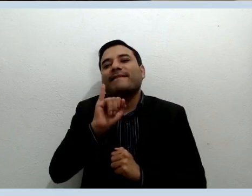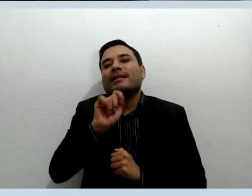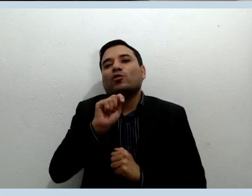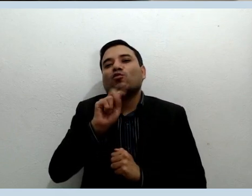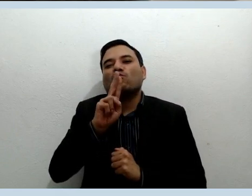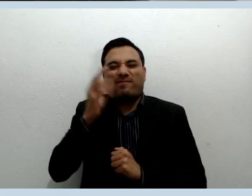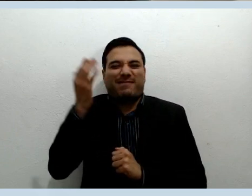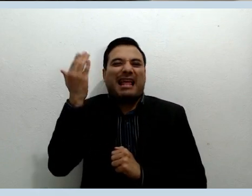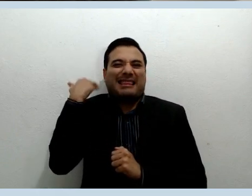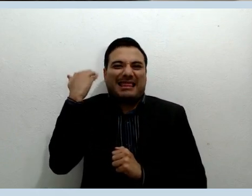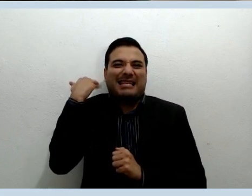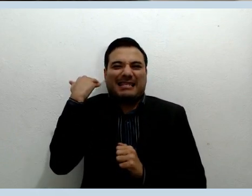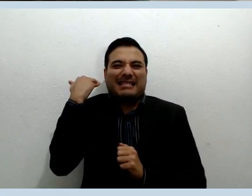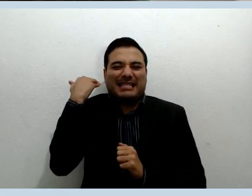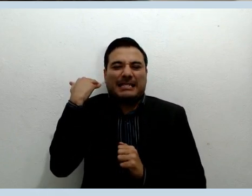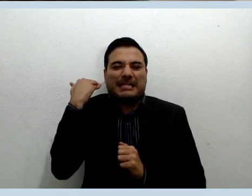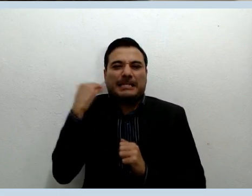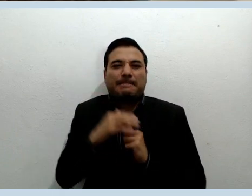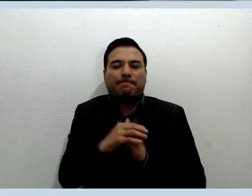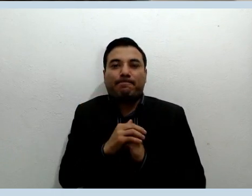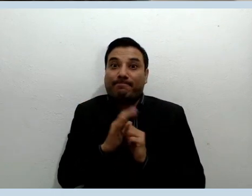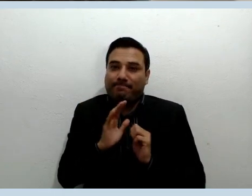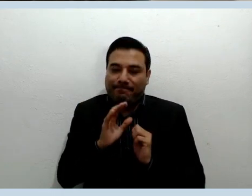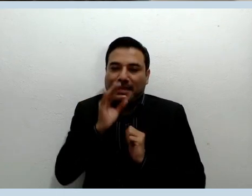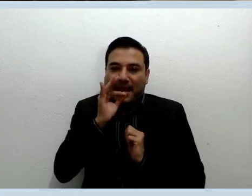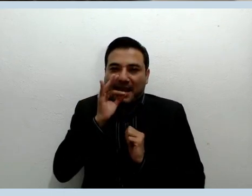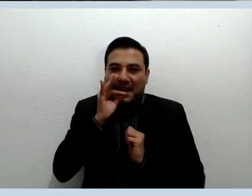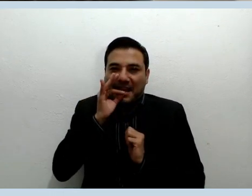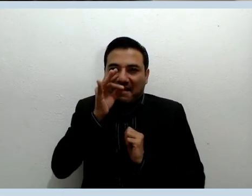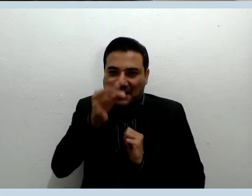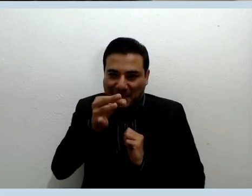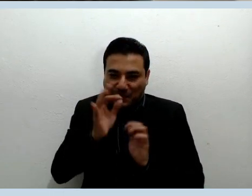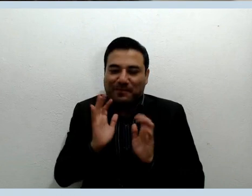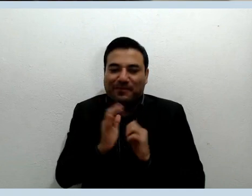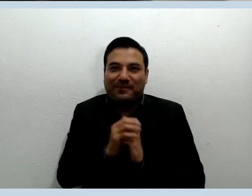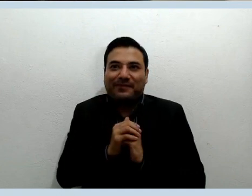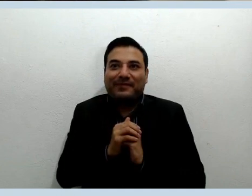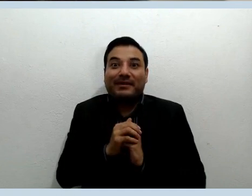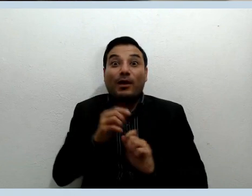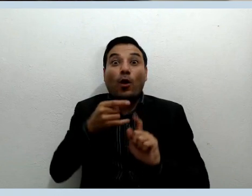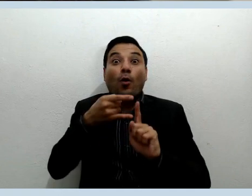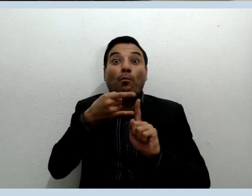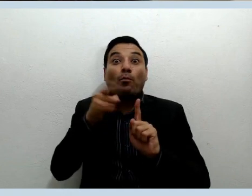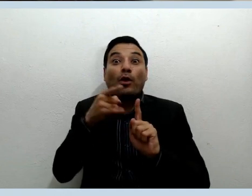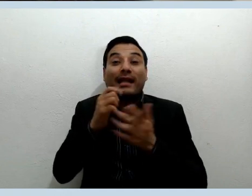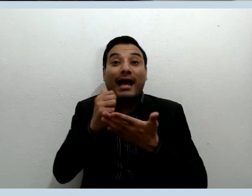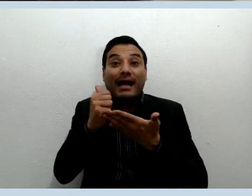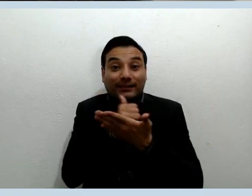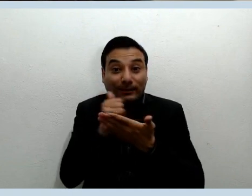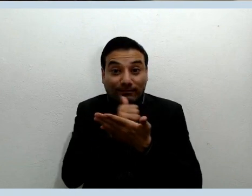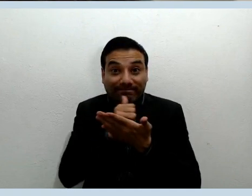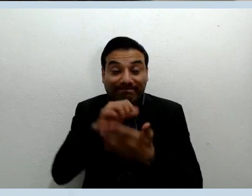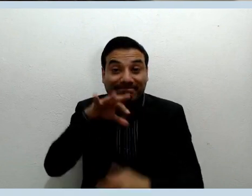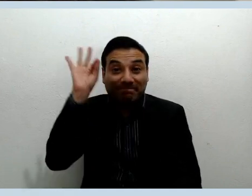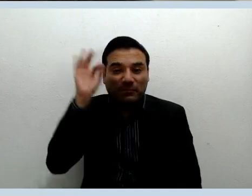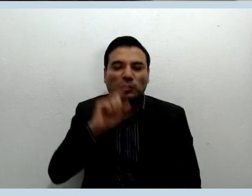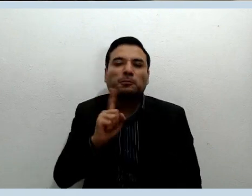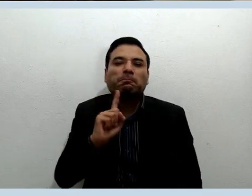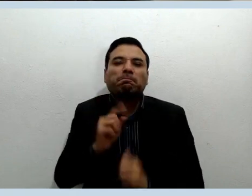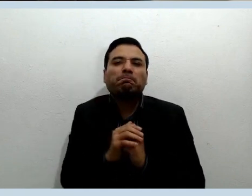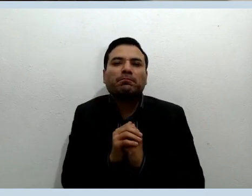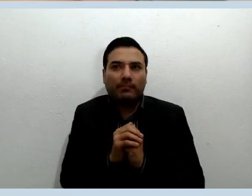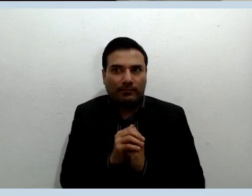que pues spoiler No encontramos la puerta azul pero nos hicieron una